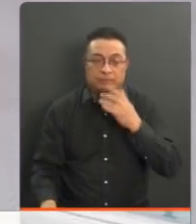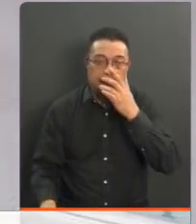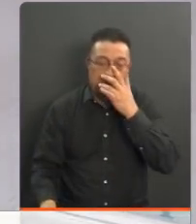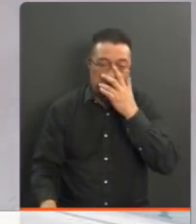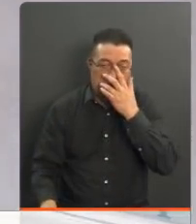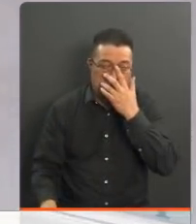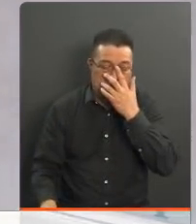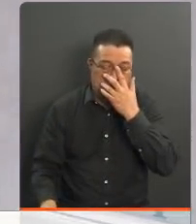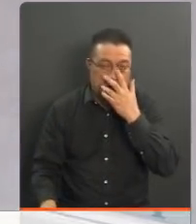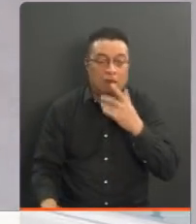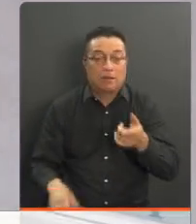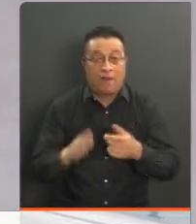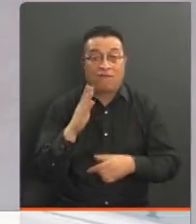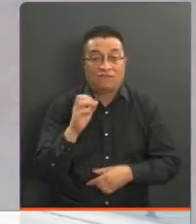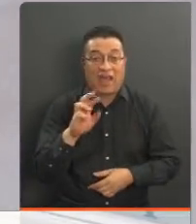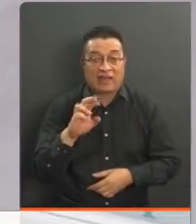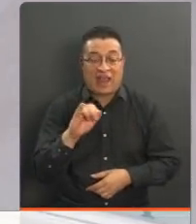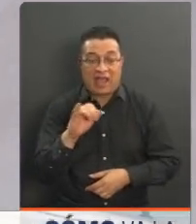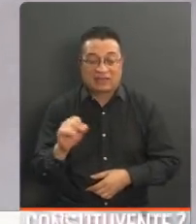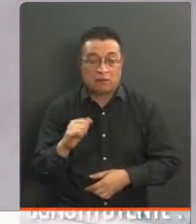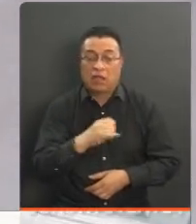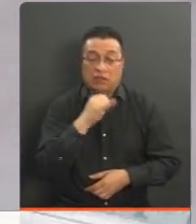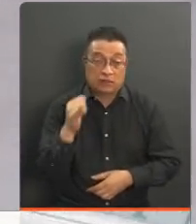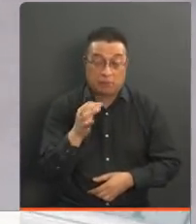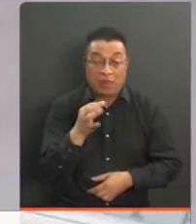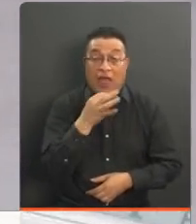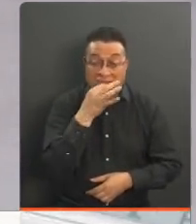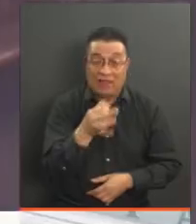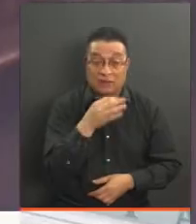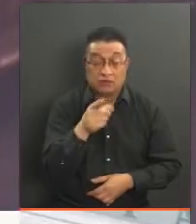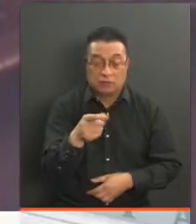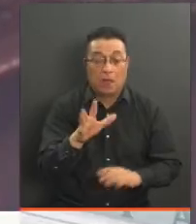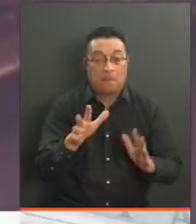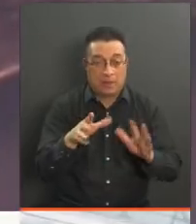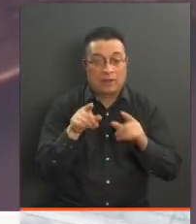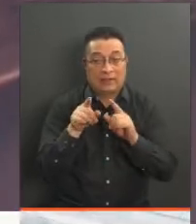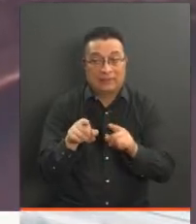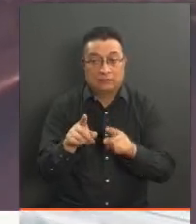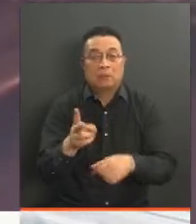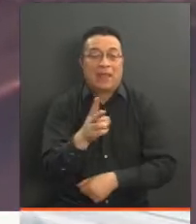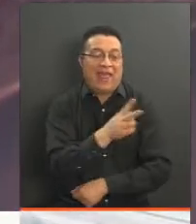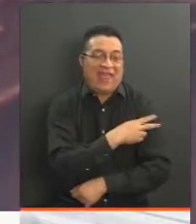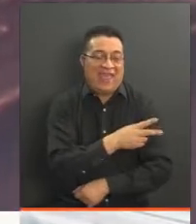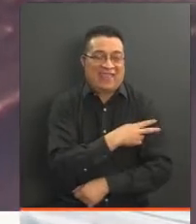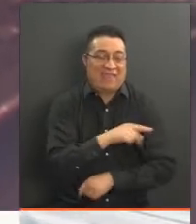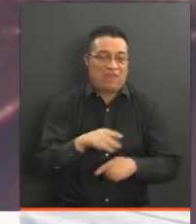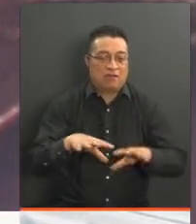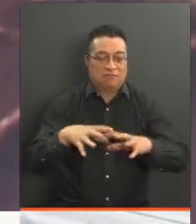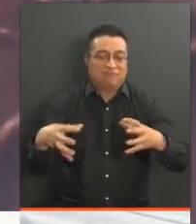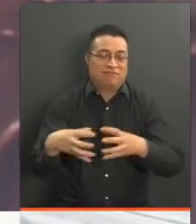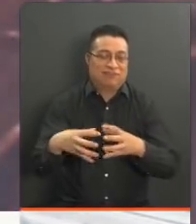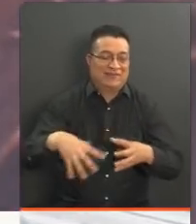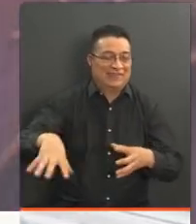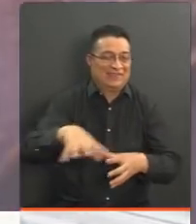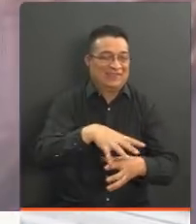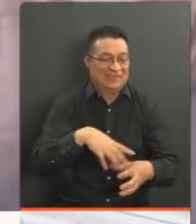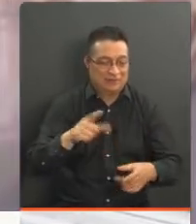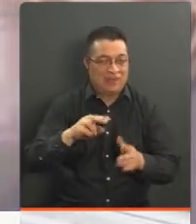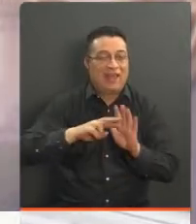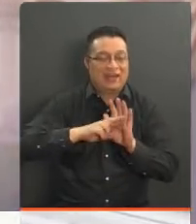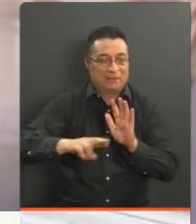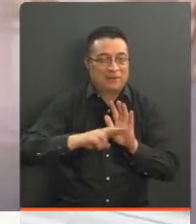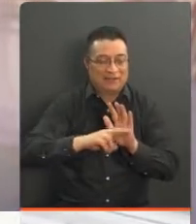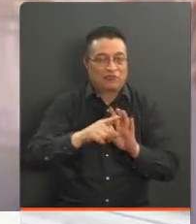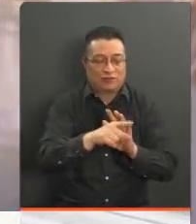Claro, Marco Barraza, que siempre lo hemos dicho acá, es el probablemente el jefe de bancada, si lo asociamos a la representación en el